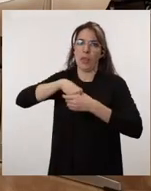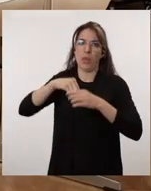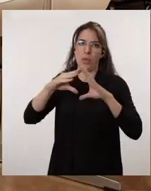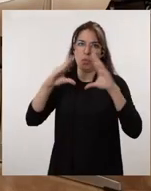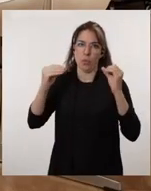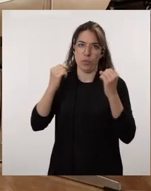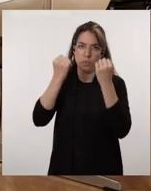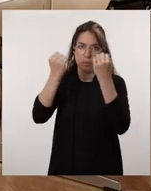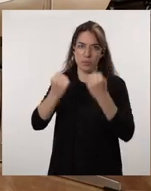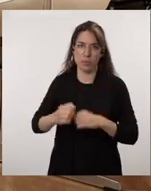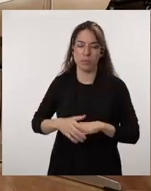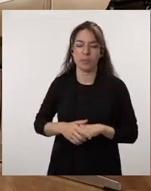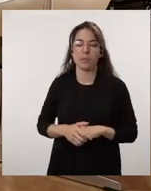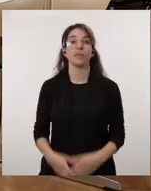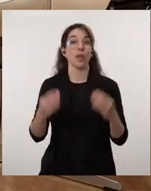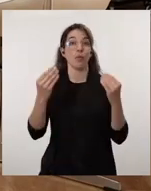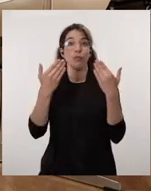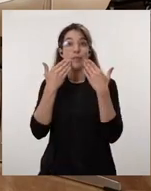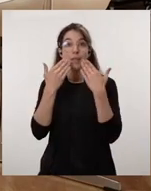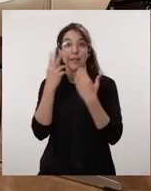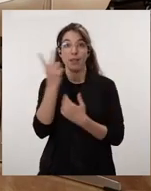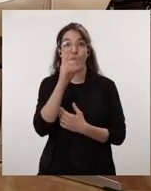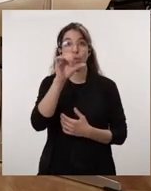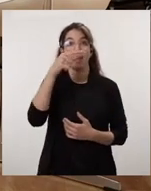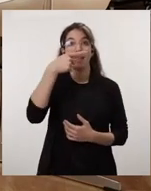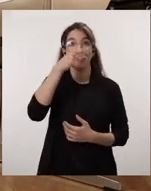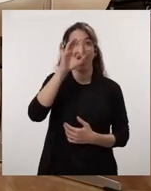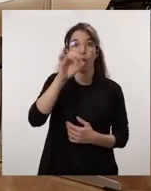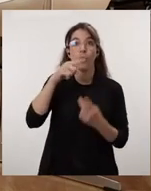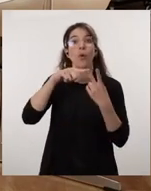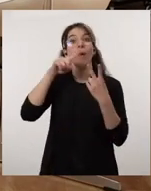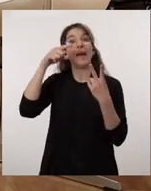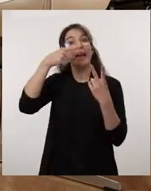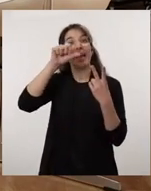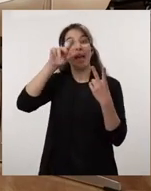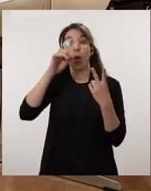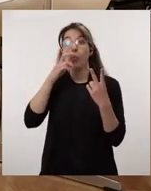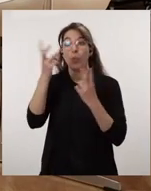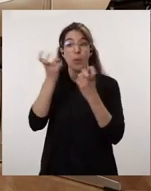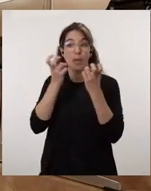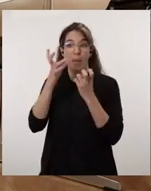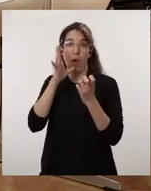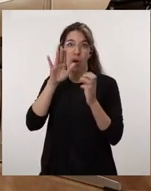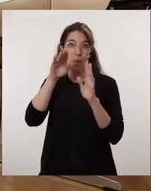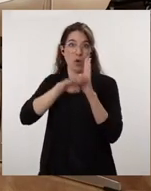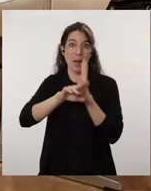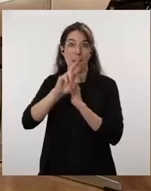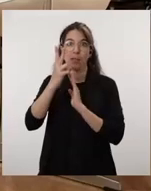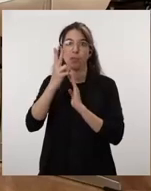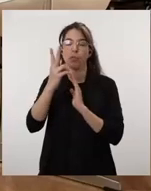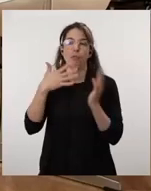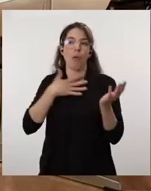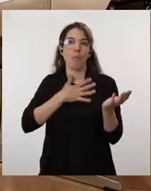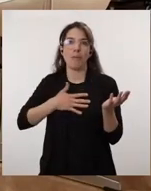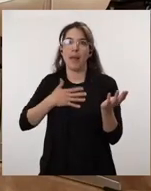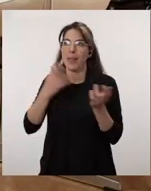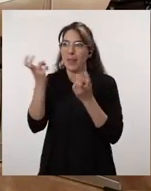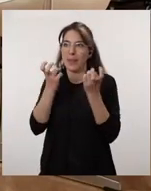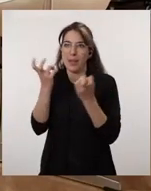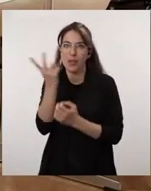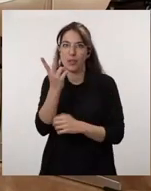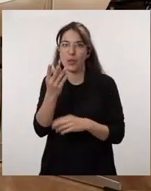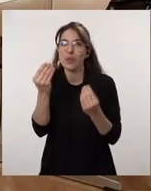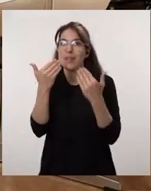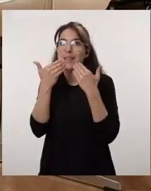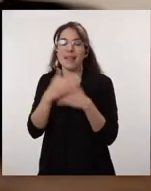y gemma por habernos acompañado en este segundo programa ha sido un placer contar con vosotros muchas gracias gráficos y muchas gracias son soles y ahora